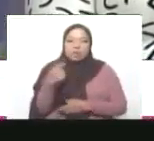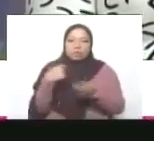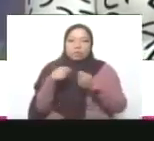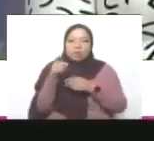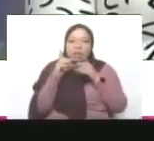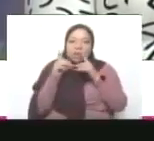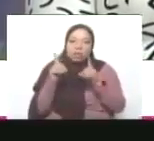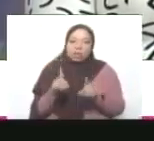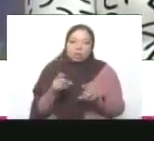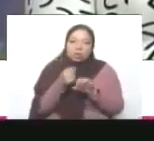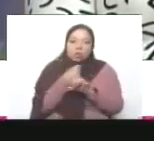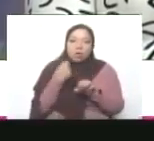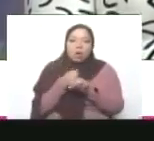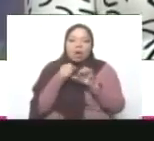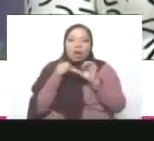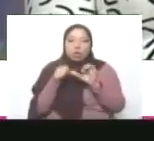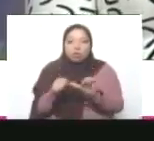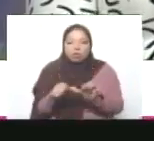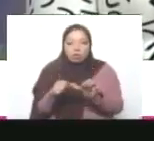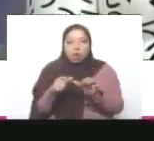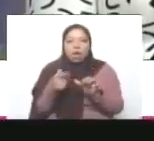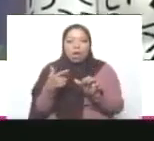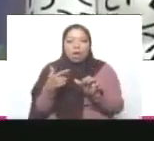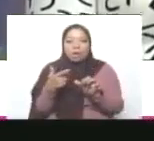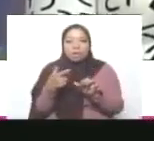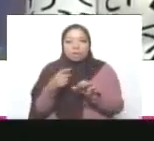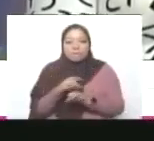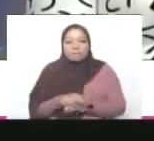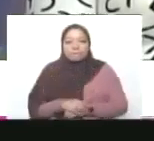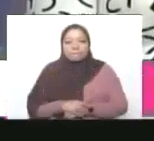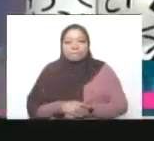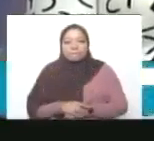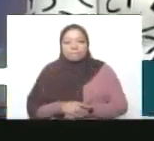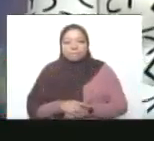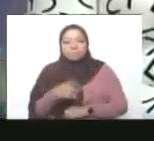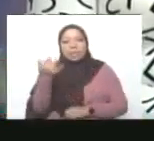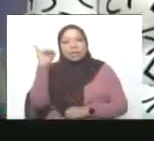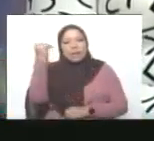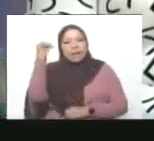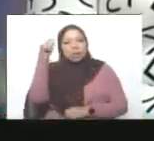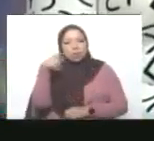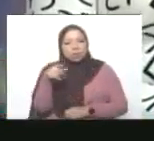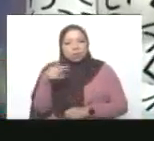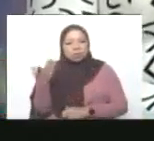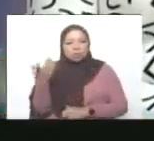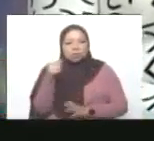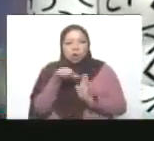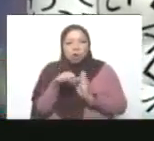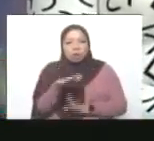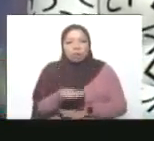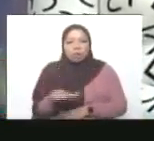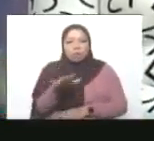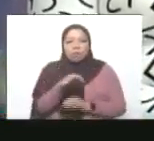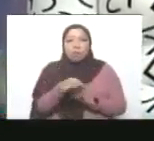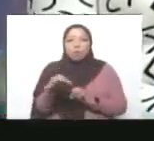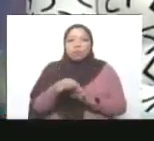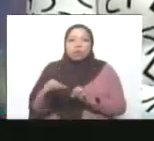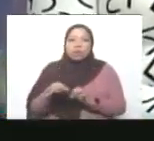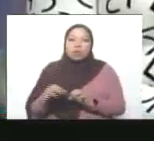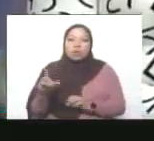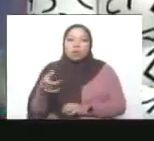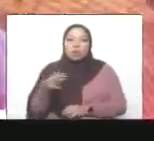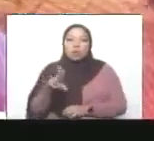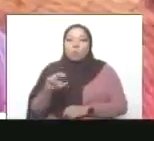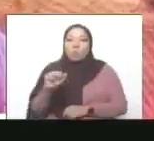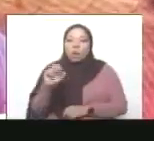decidí continuar con su legado. ¿En qué parte de Yaracuy? En el municipio de Brusual, en el sector El Guache.